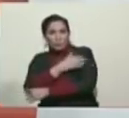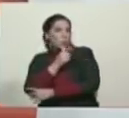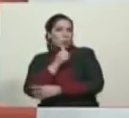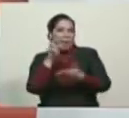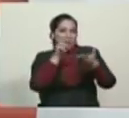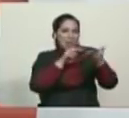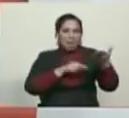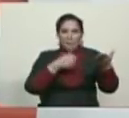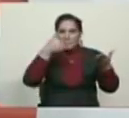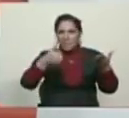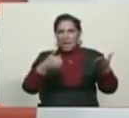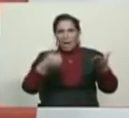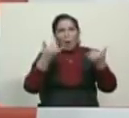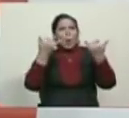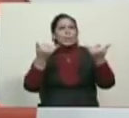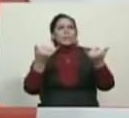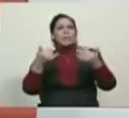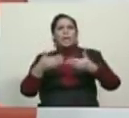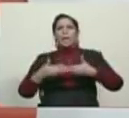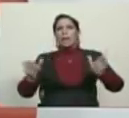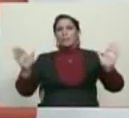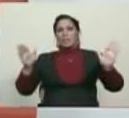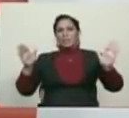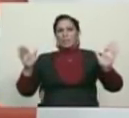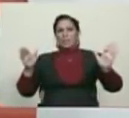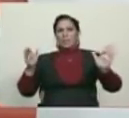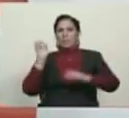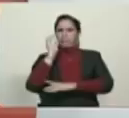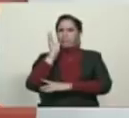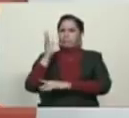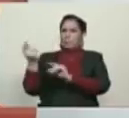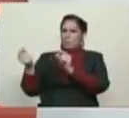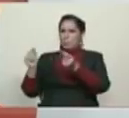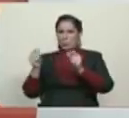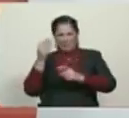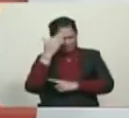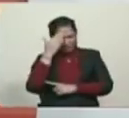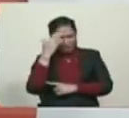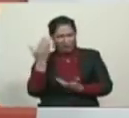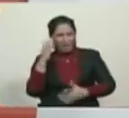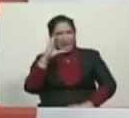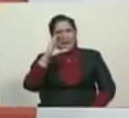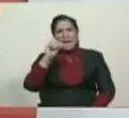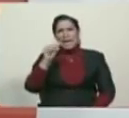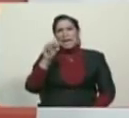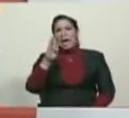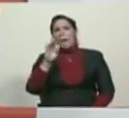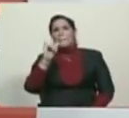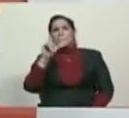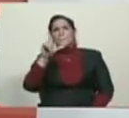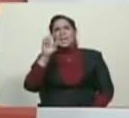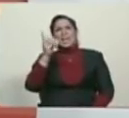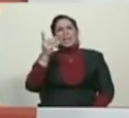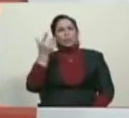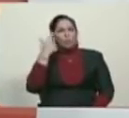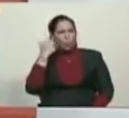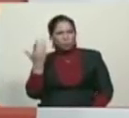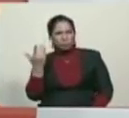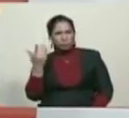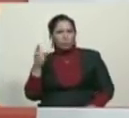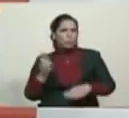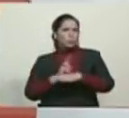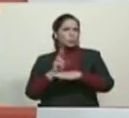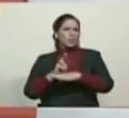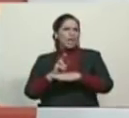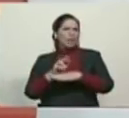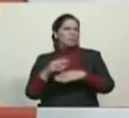moda de cabildos abiertos. Cabildos abiertos. ¿Sabe la derecha lo que son cabildos abiertos? ¿Para qué se usaron los cabildos abiertos aquí